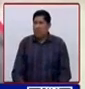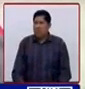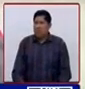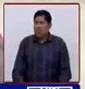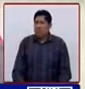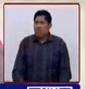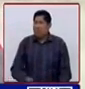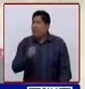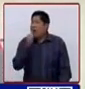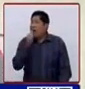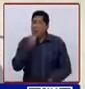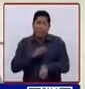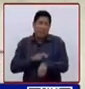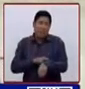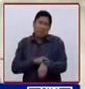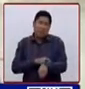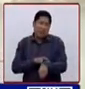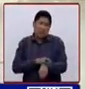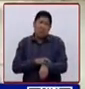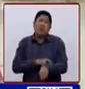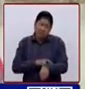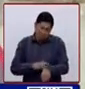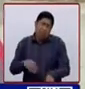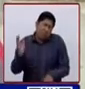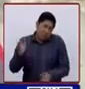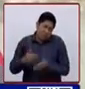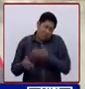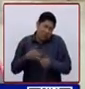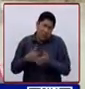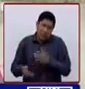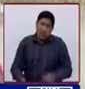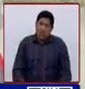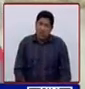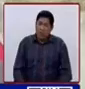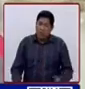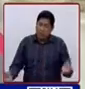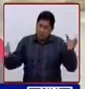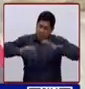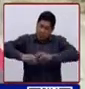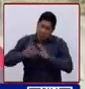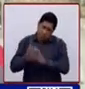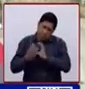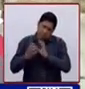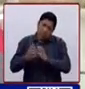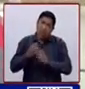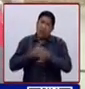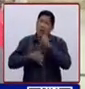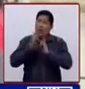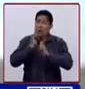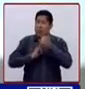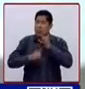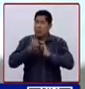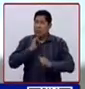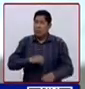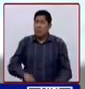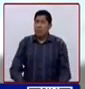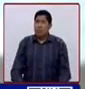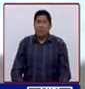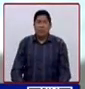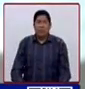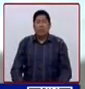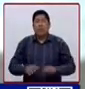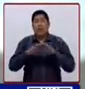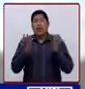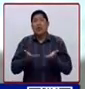No sé, agua con alcohol, así. Agua con alcohol. Y eso lo mezclan y empiezan a tomar. ¿Dónde